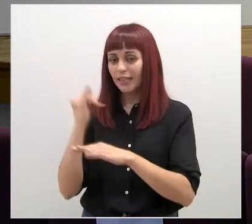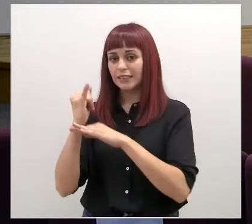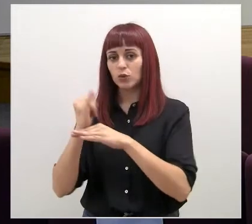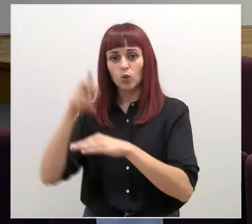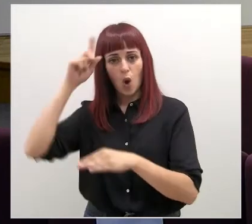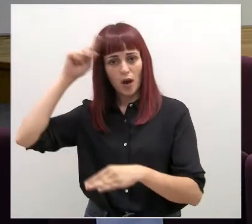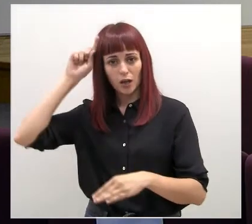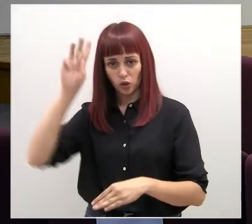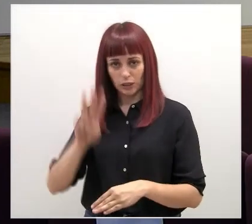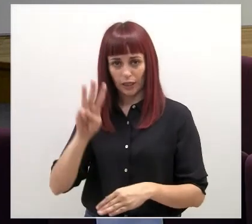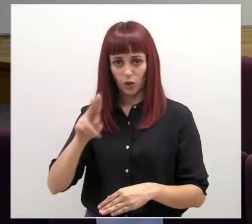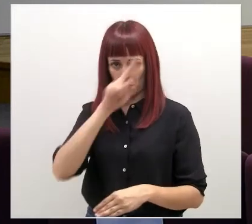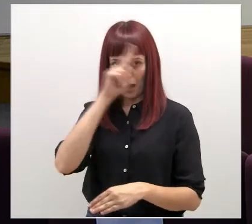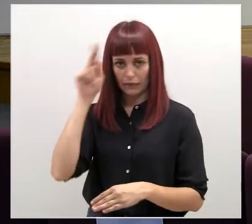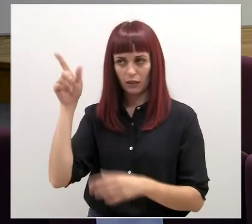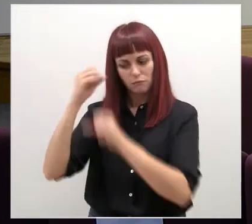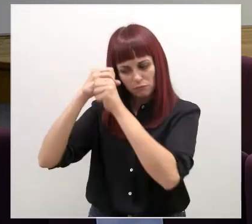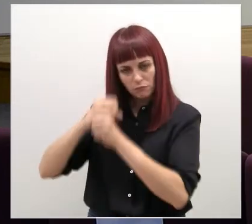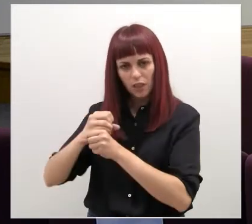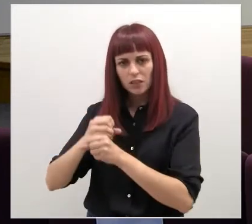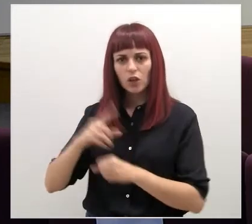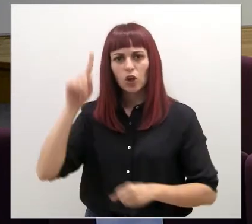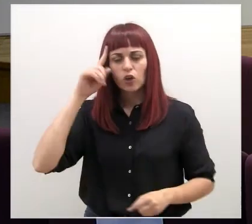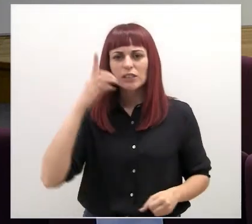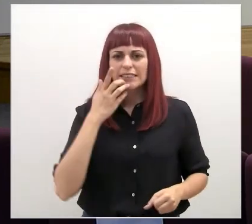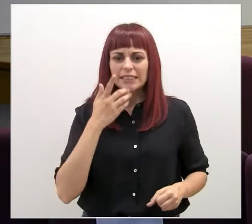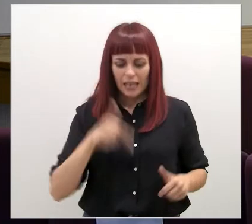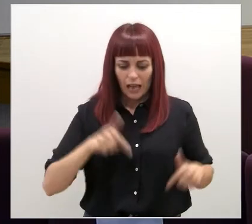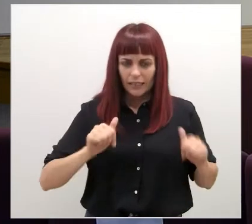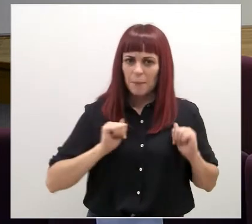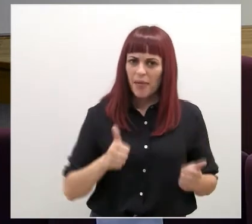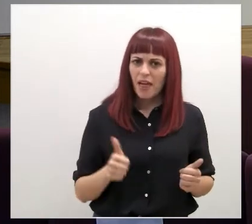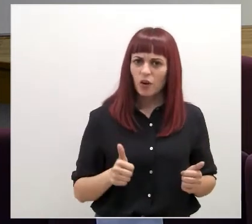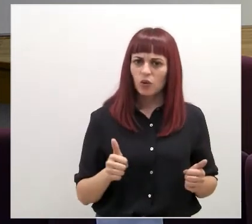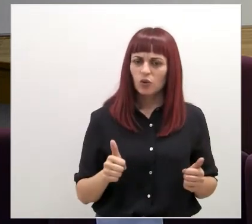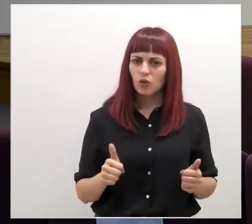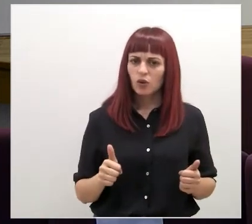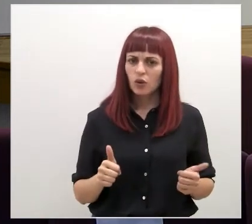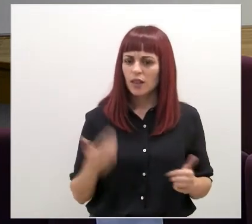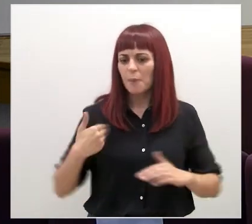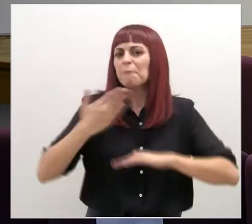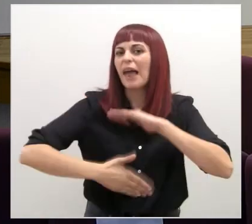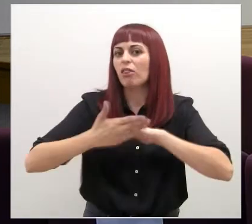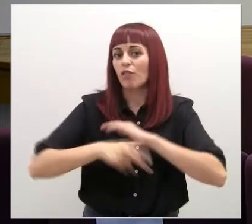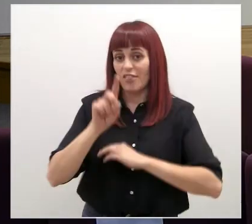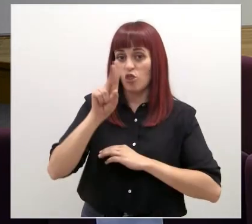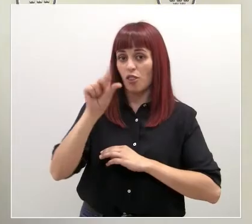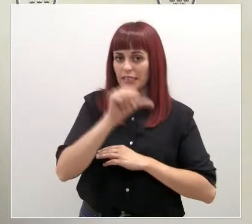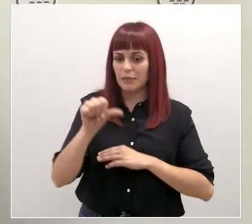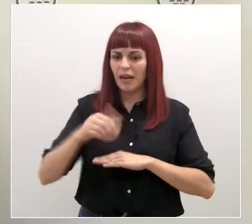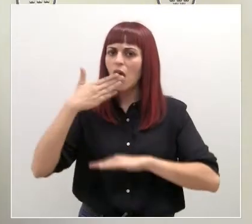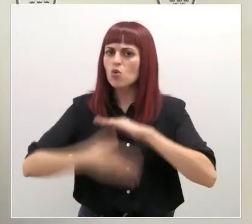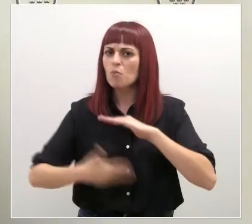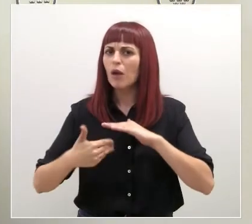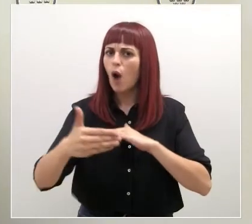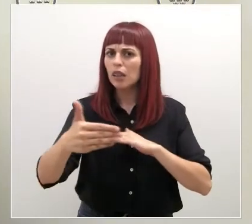III. Entiendo que, no sé cuándo se empezaron aquí a poner las dosis, ¿cuándo se cumplirían los plazos, las 12 semanas? Pues